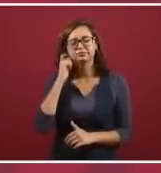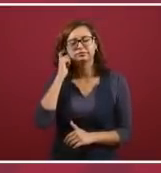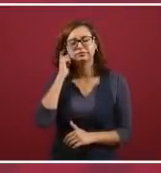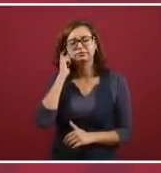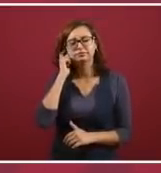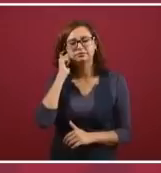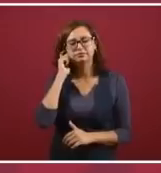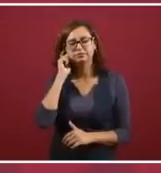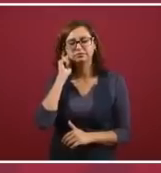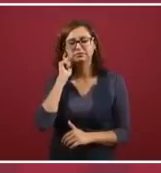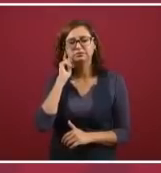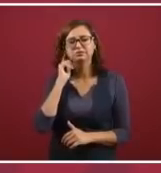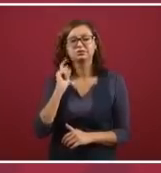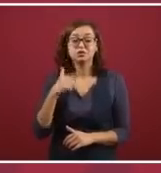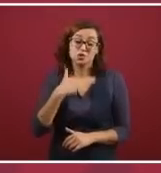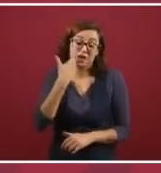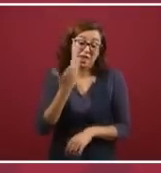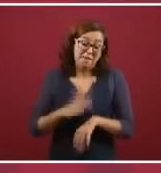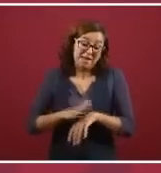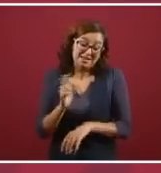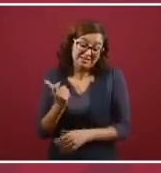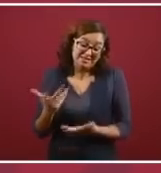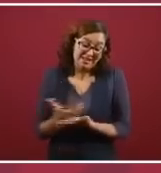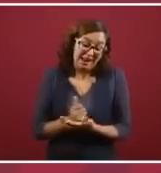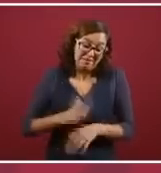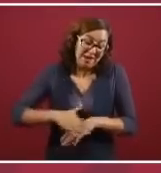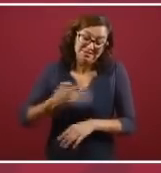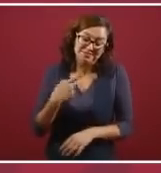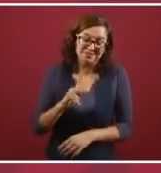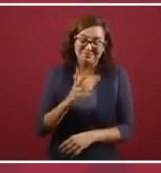Yo quería hasta más, pero no se pudo,